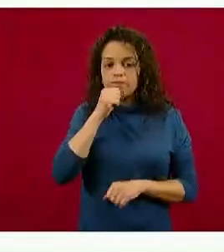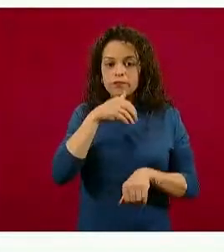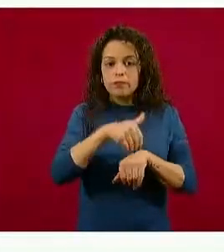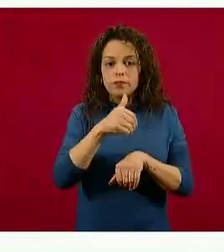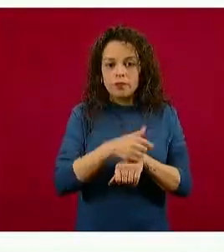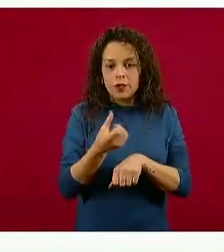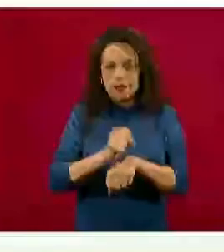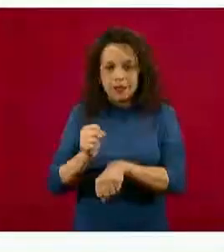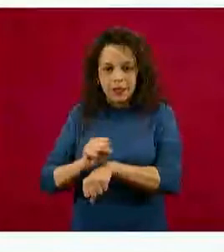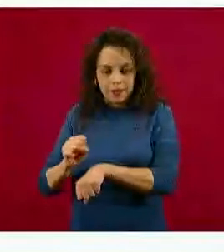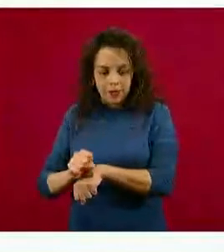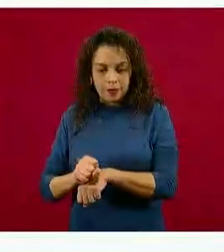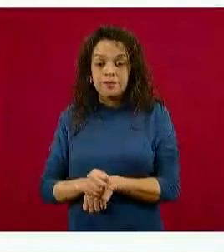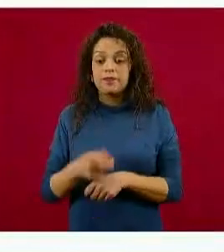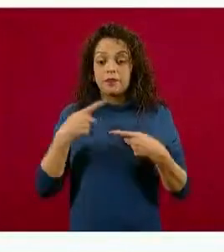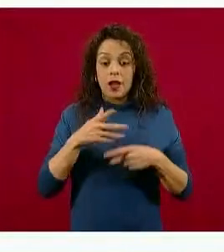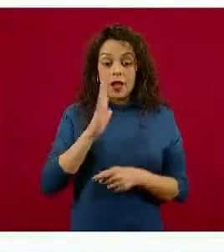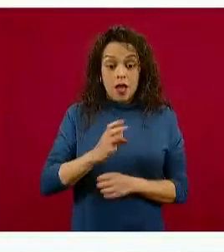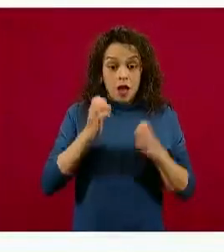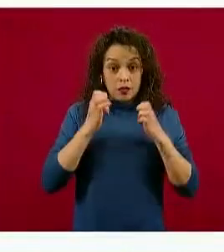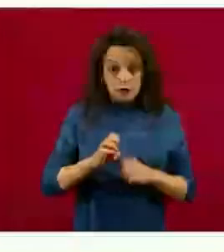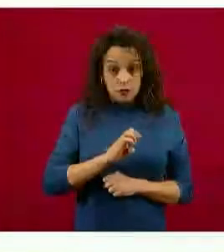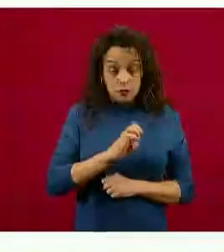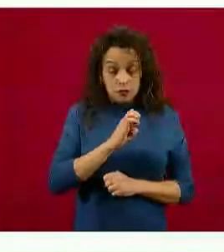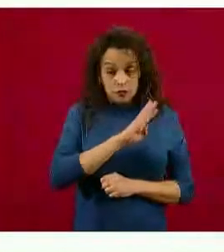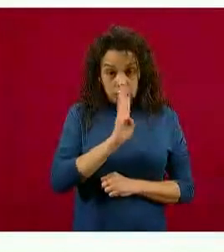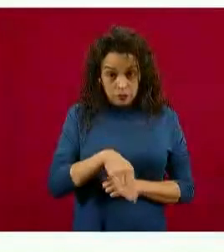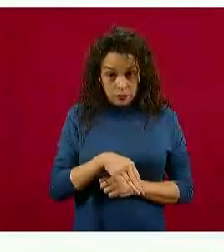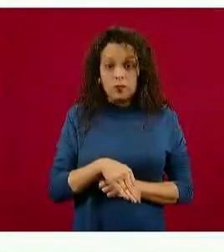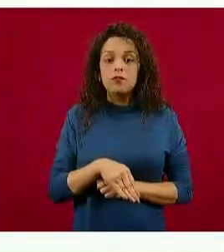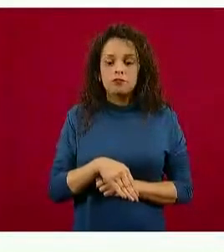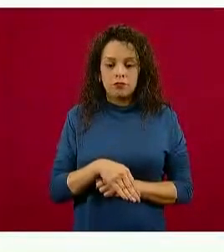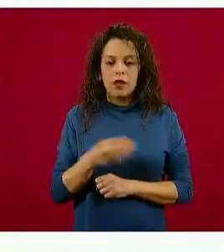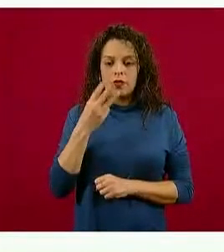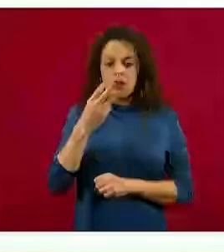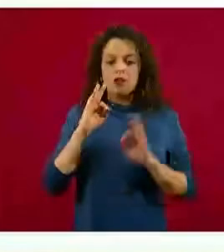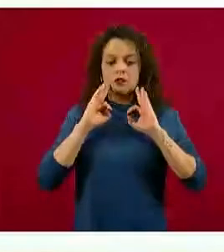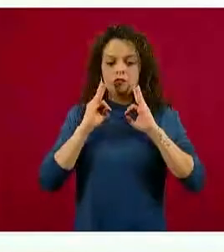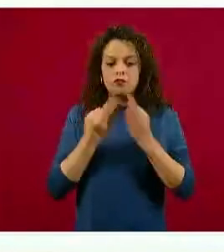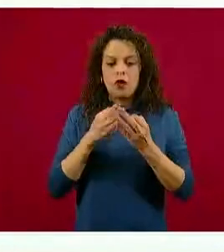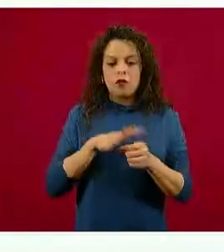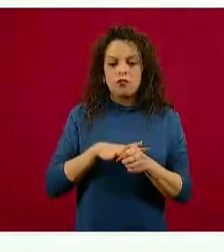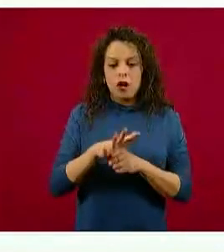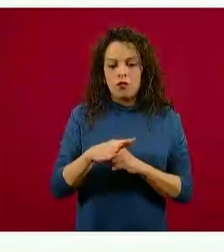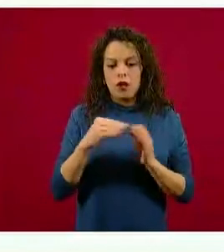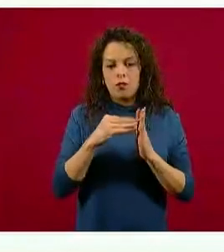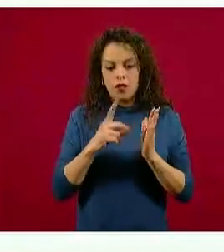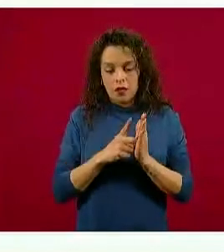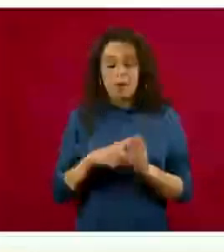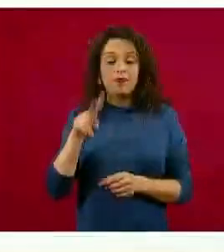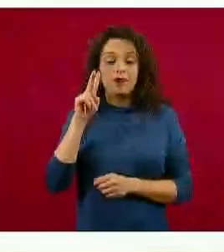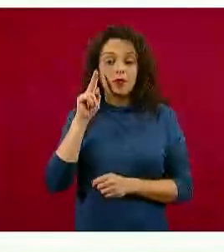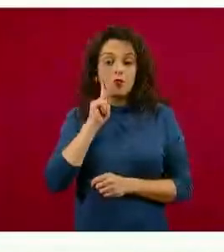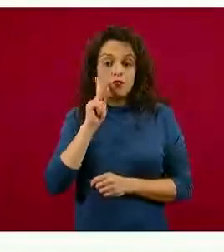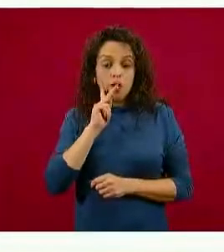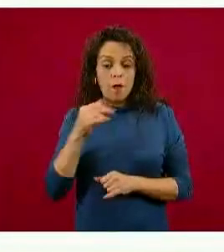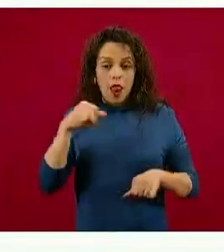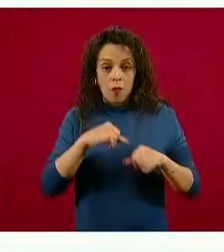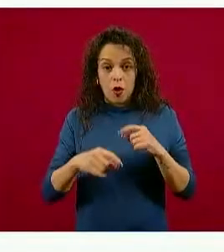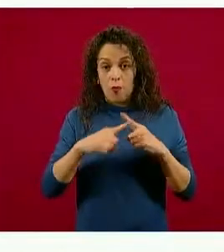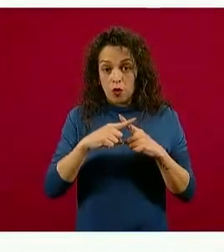están confirmadas, sea por alguno de los tres mecanismos, es decir, por un resultado de laboratorio positivo,